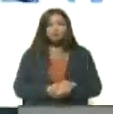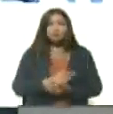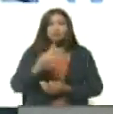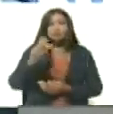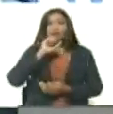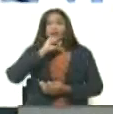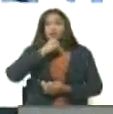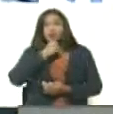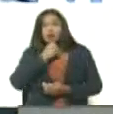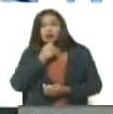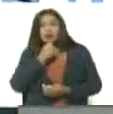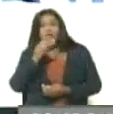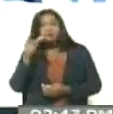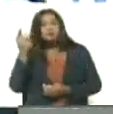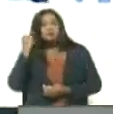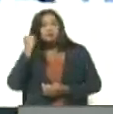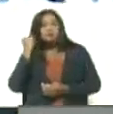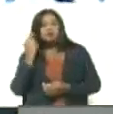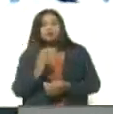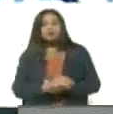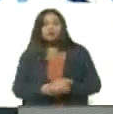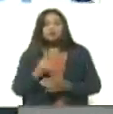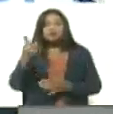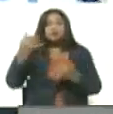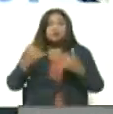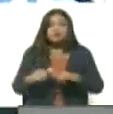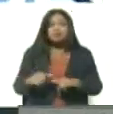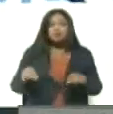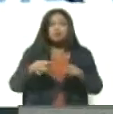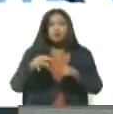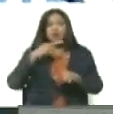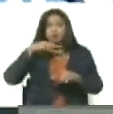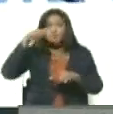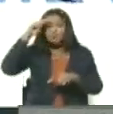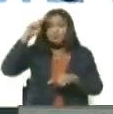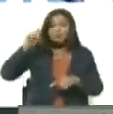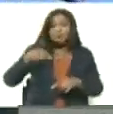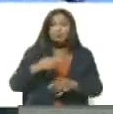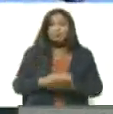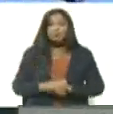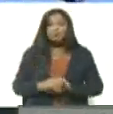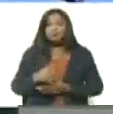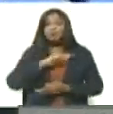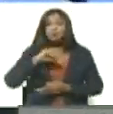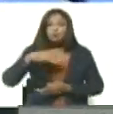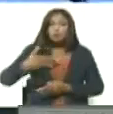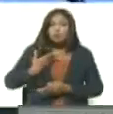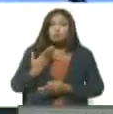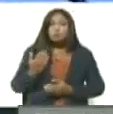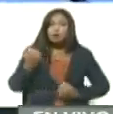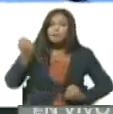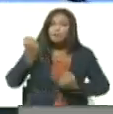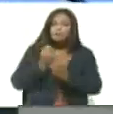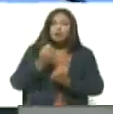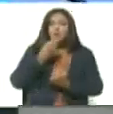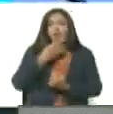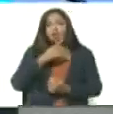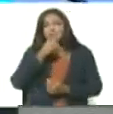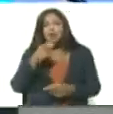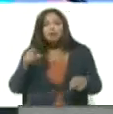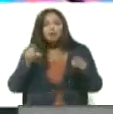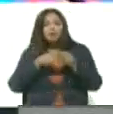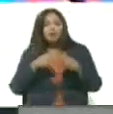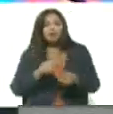abuela, esa mujer, ese hijo, ese padre con el que puedes contar en las buenas y en las